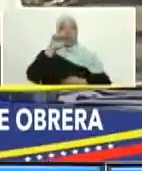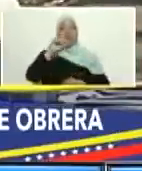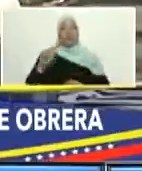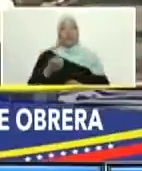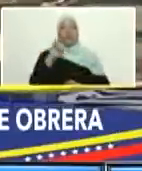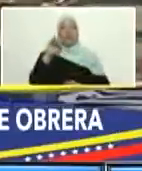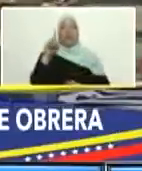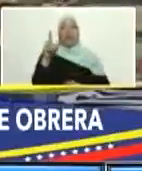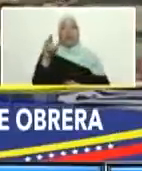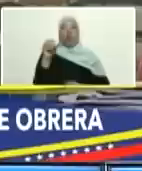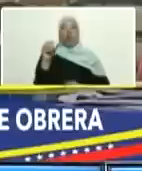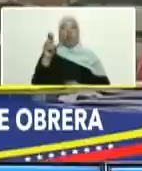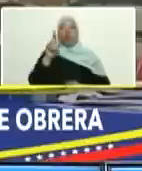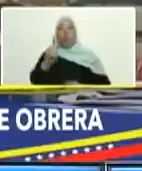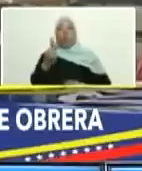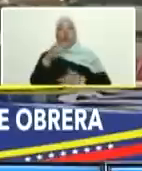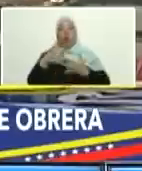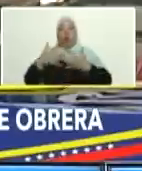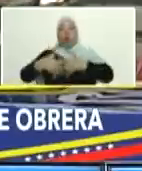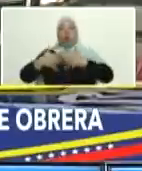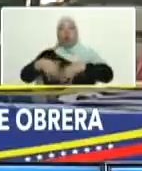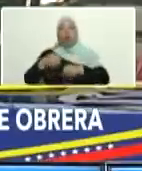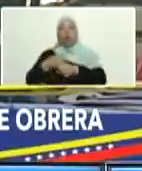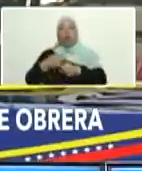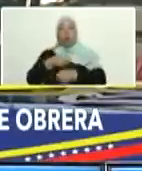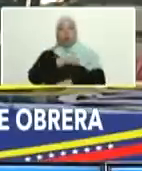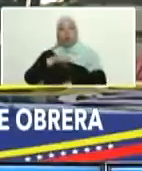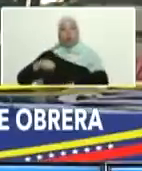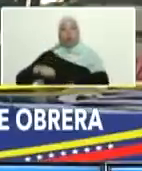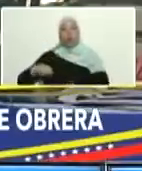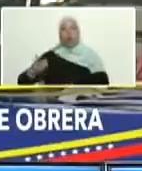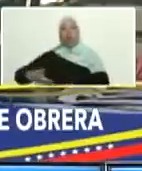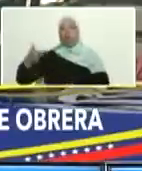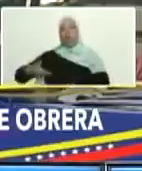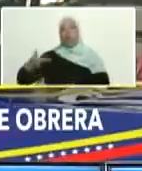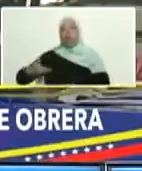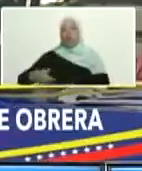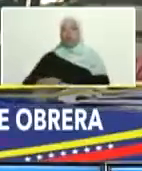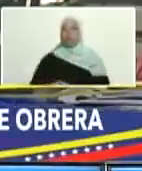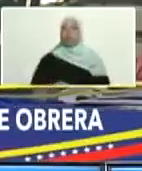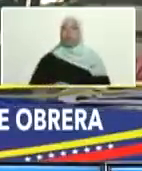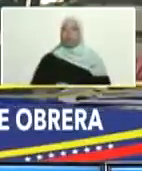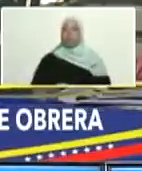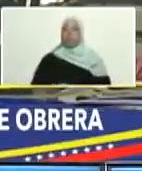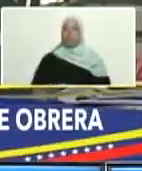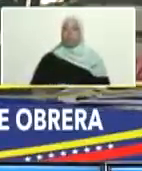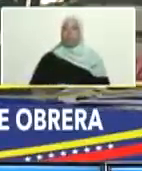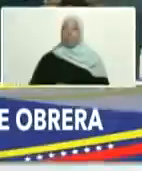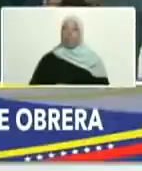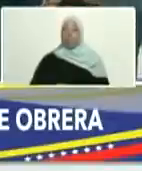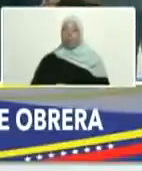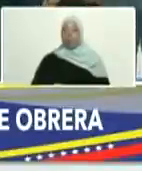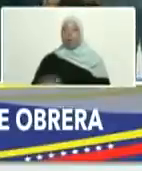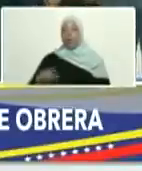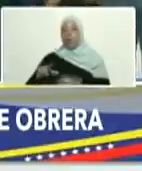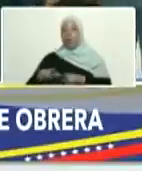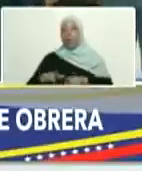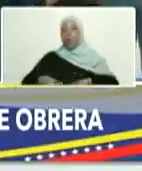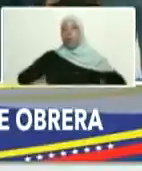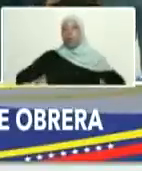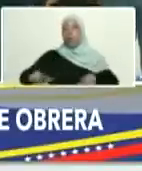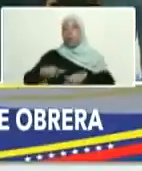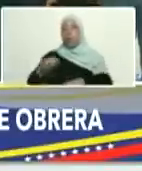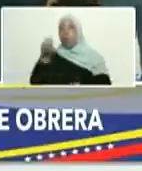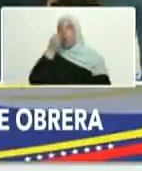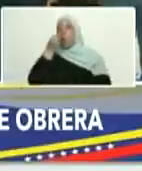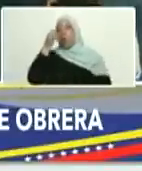a una empresa privada agroindustrial muy importante en toda esta zona de la producción del alimento